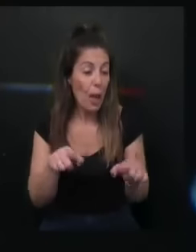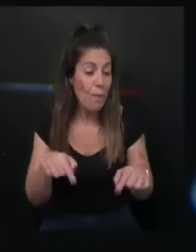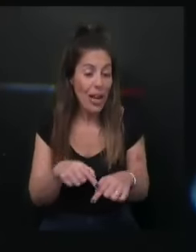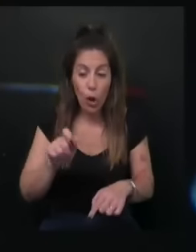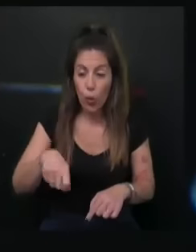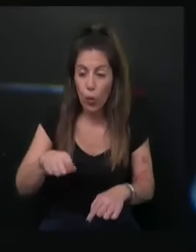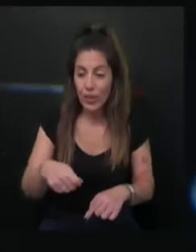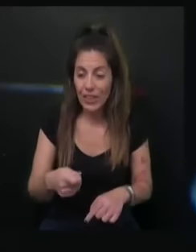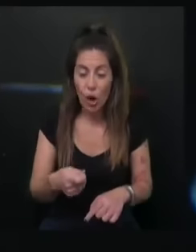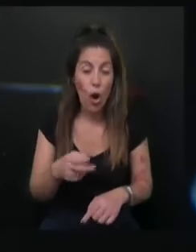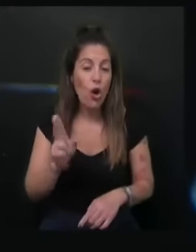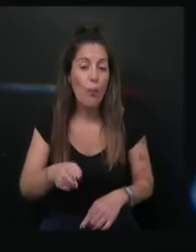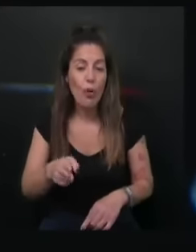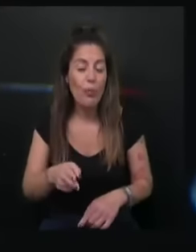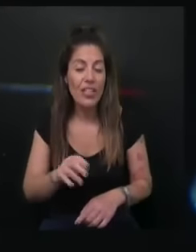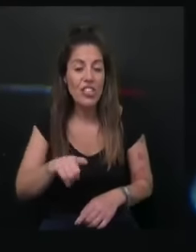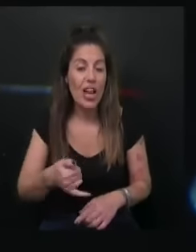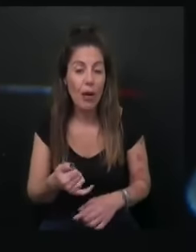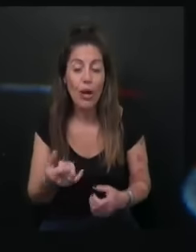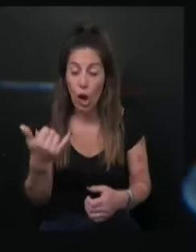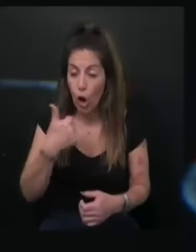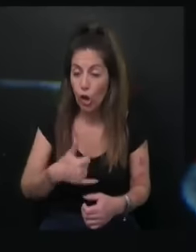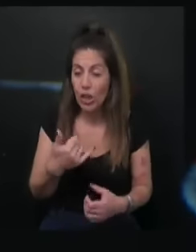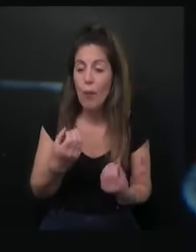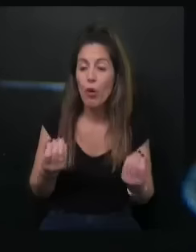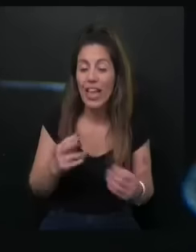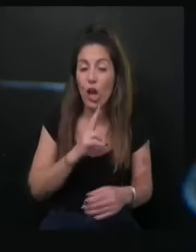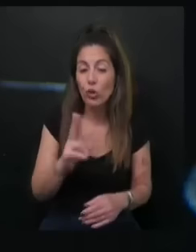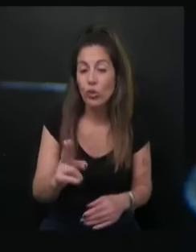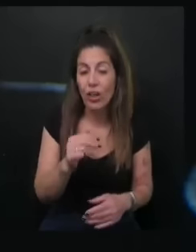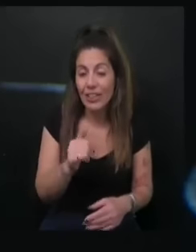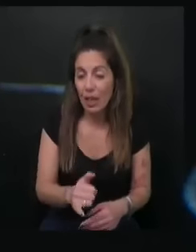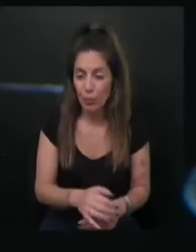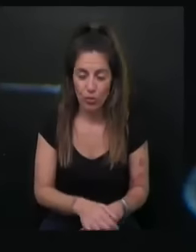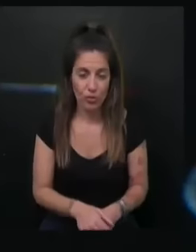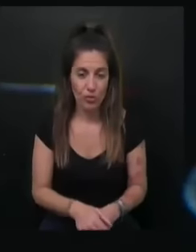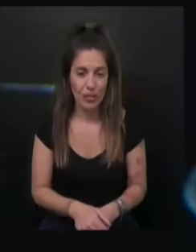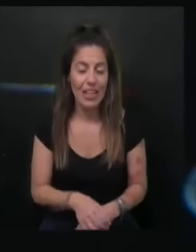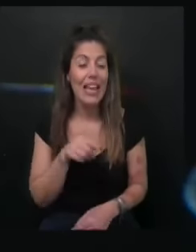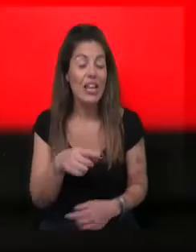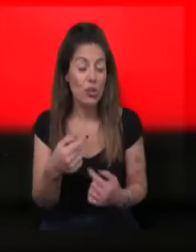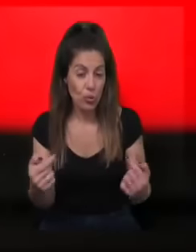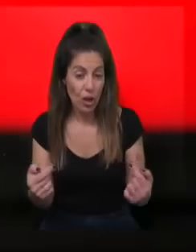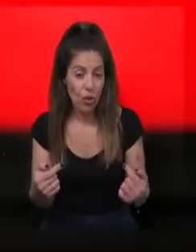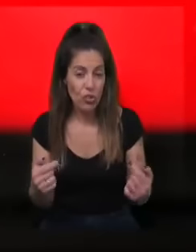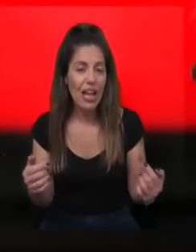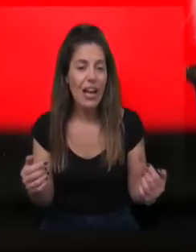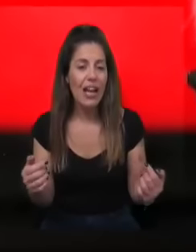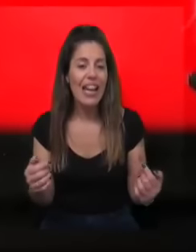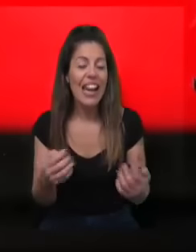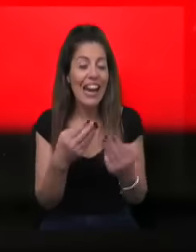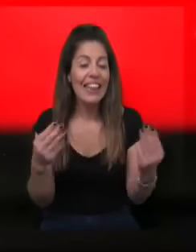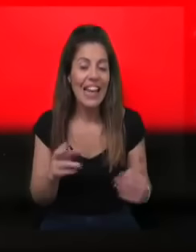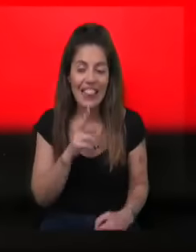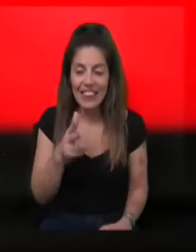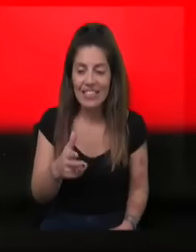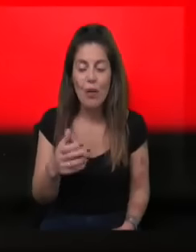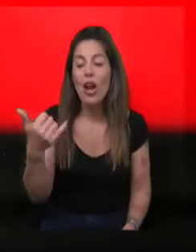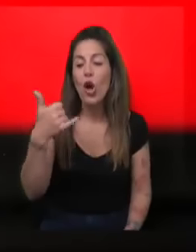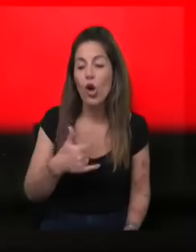porque con prohibir alcanza Contame Entonces porque tenemos los resultados que tenemos Y eso es una cosa no general nos dicen a ver y